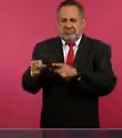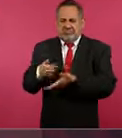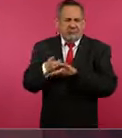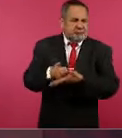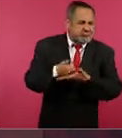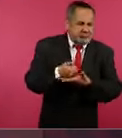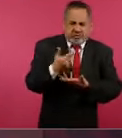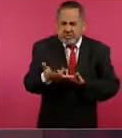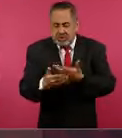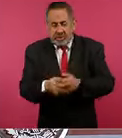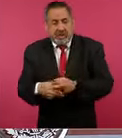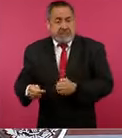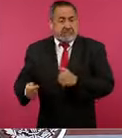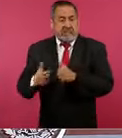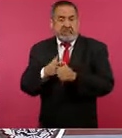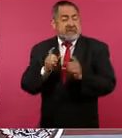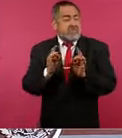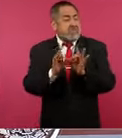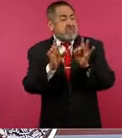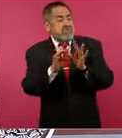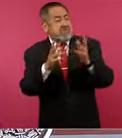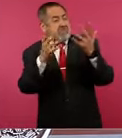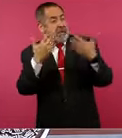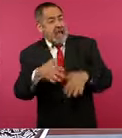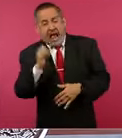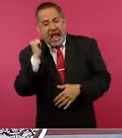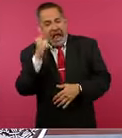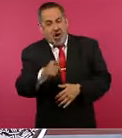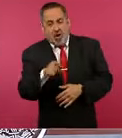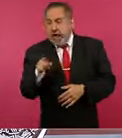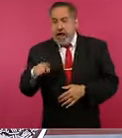son los primeros en llegar cuando hay